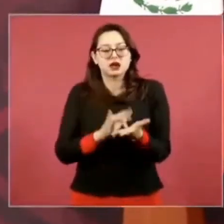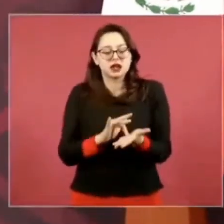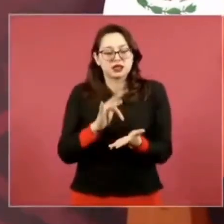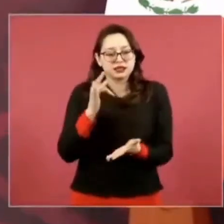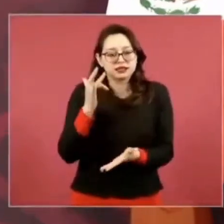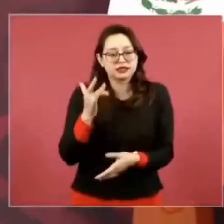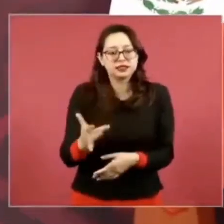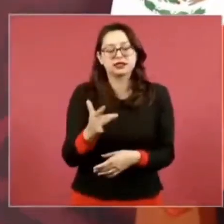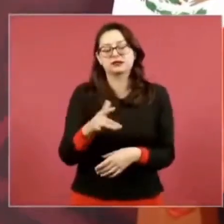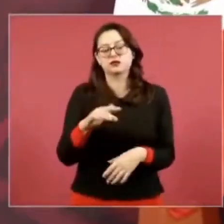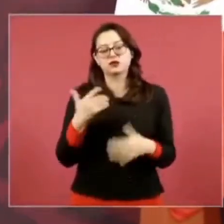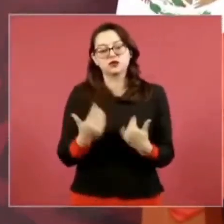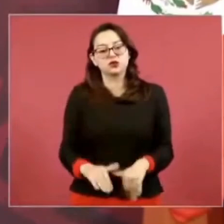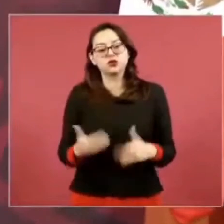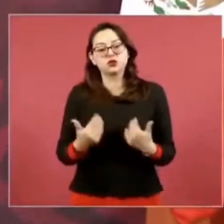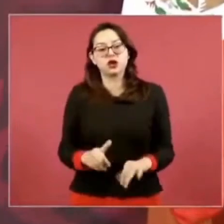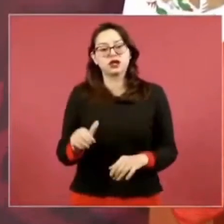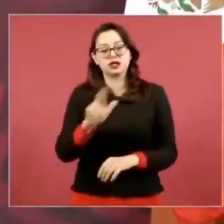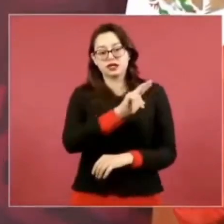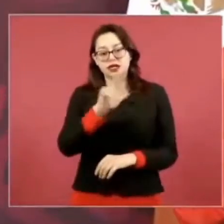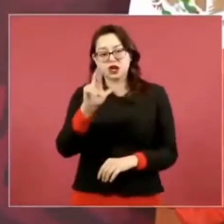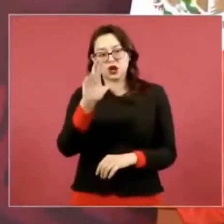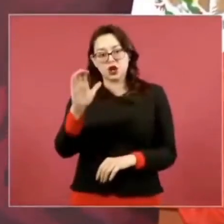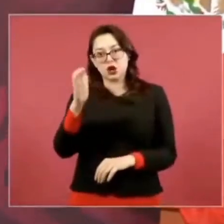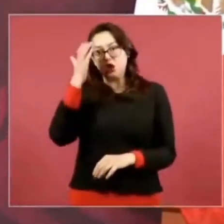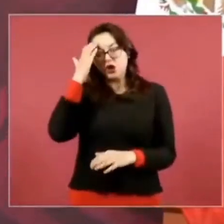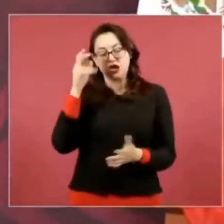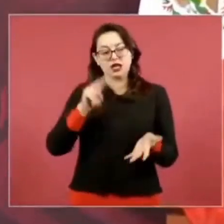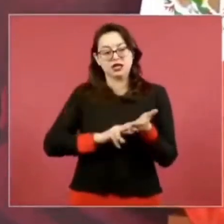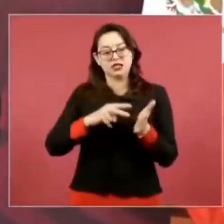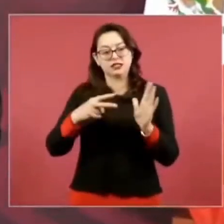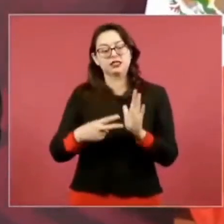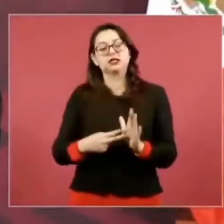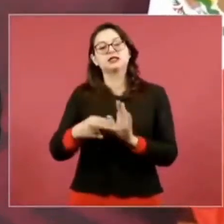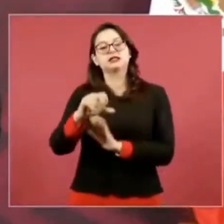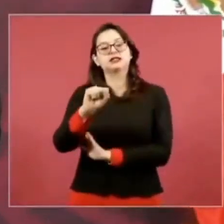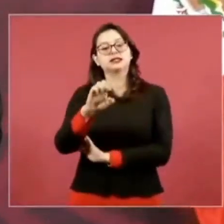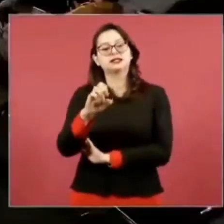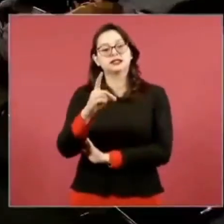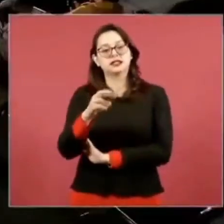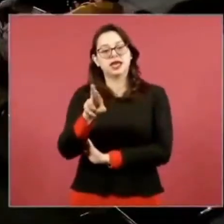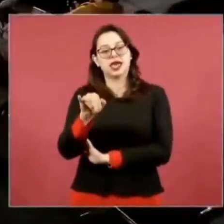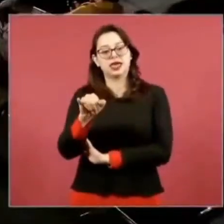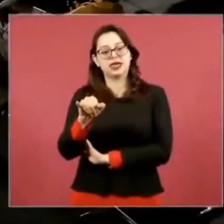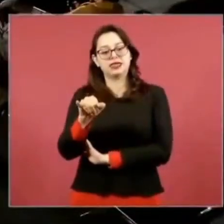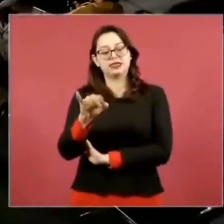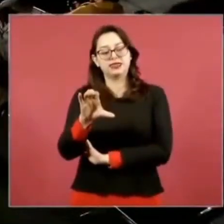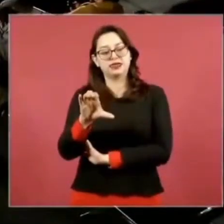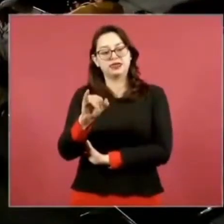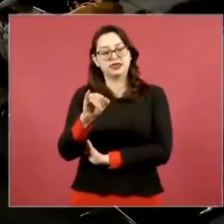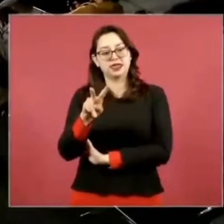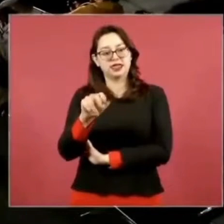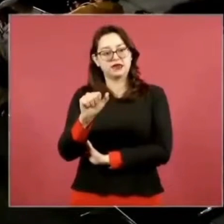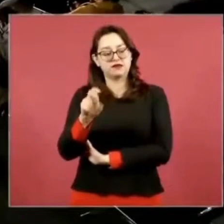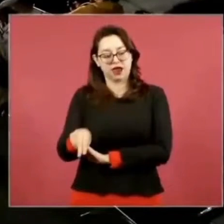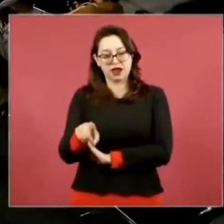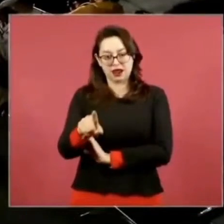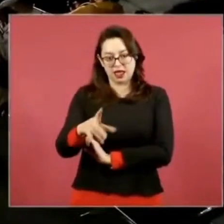hacerle un reconocimiento al ingeniero Cédric Iván Escalante, que está aquí con